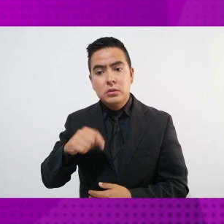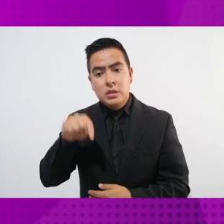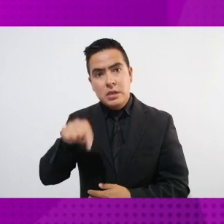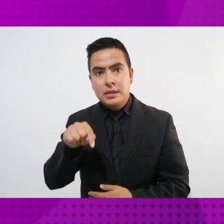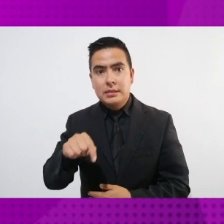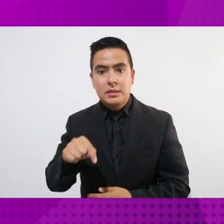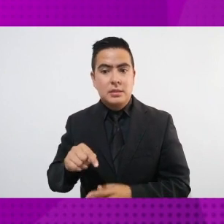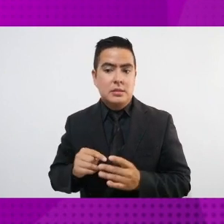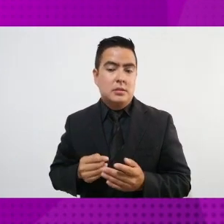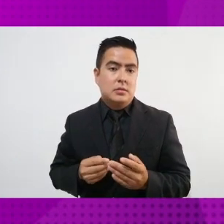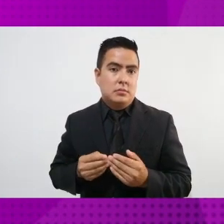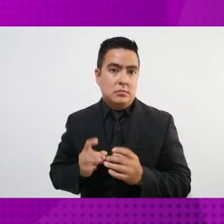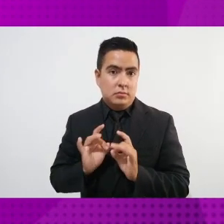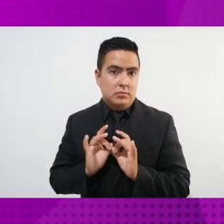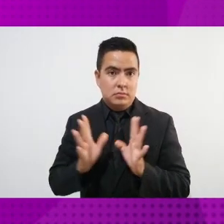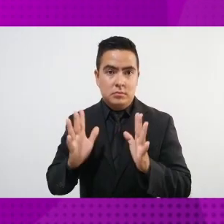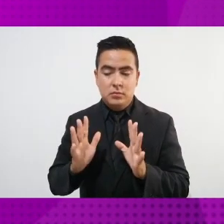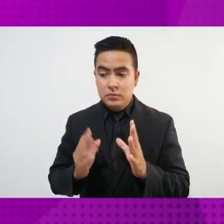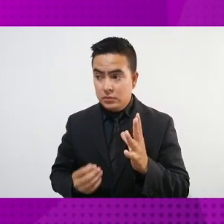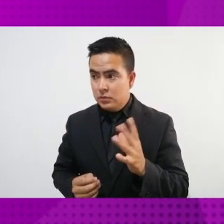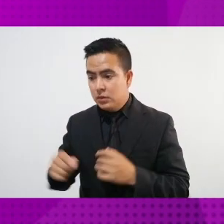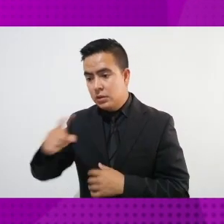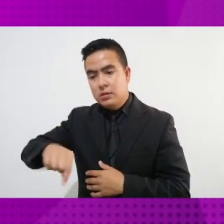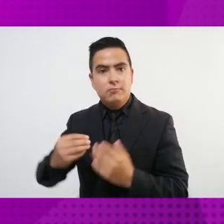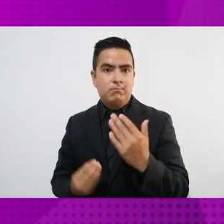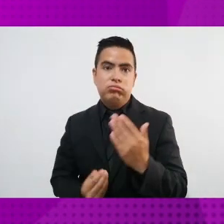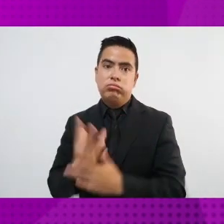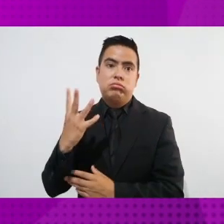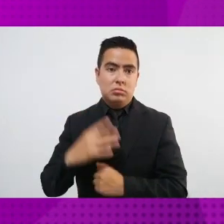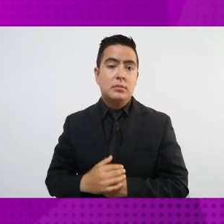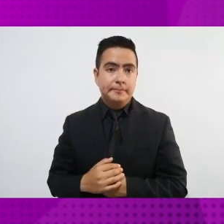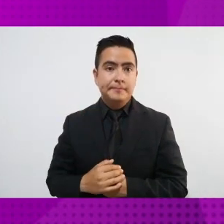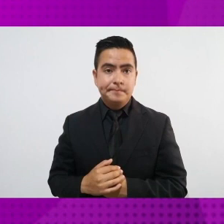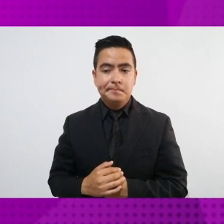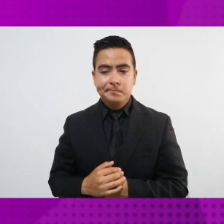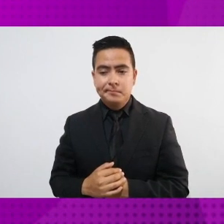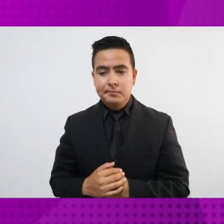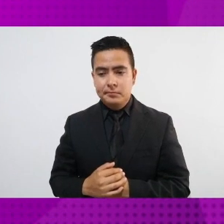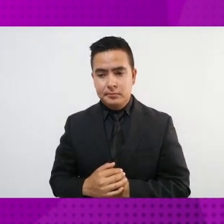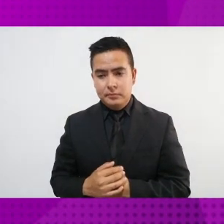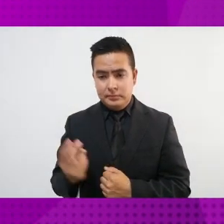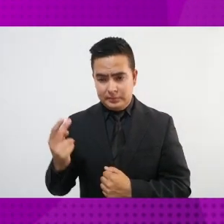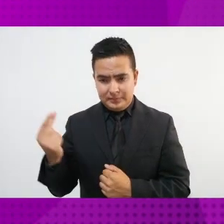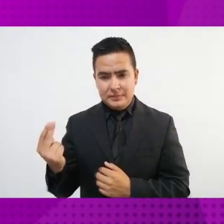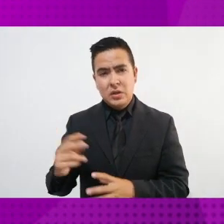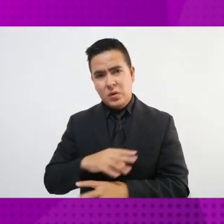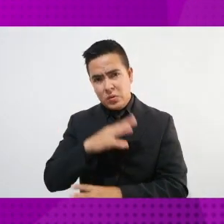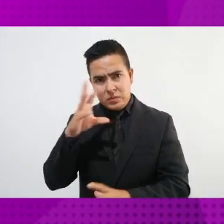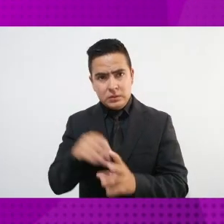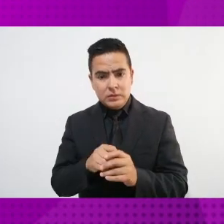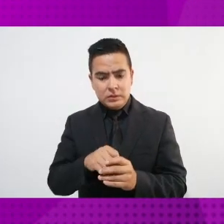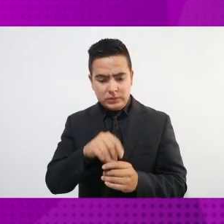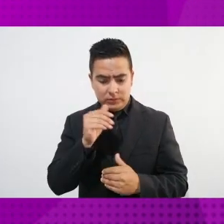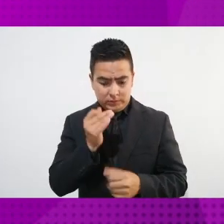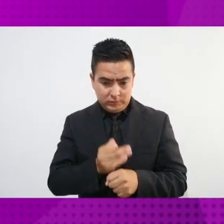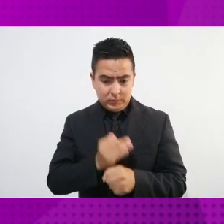un camino sólido para construir la respuesta. Lo que podríamos decir es que se tienen que agotar todas las